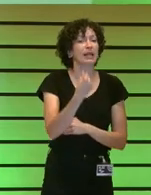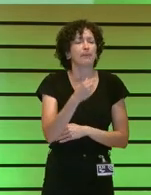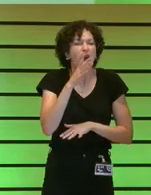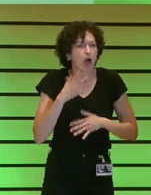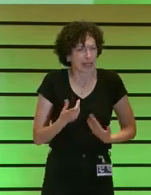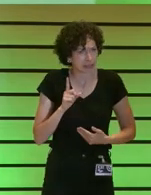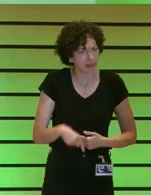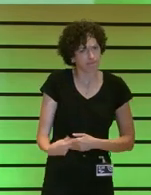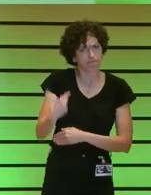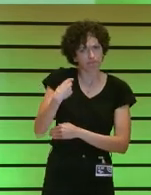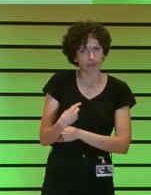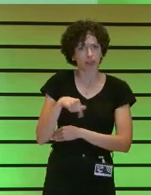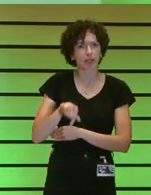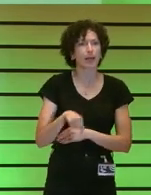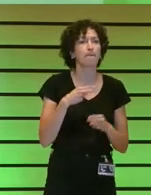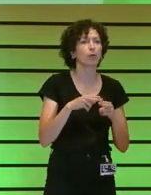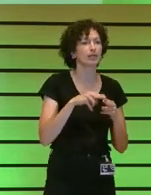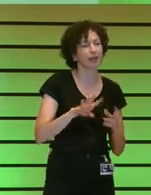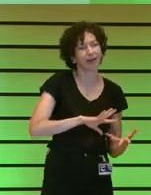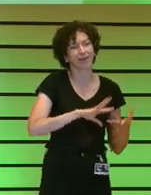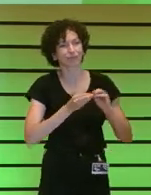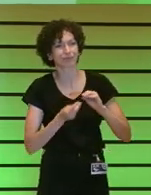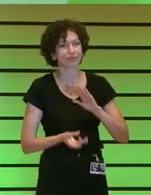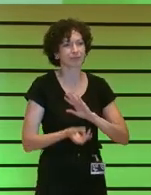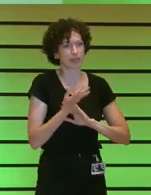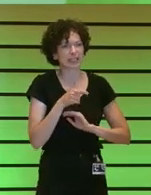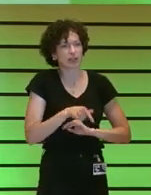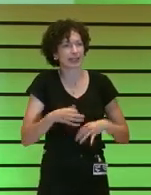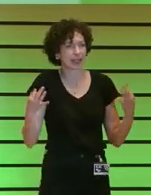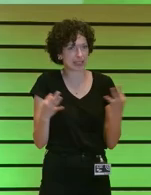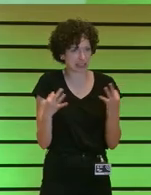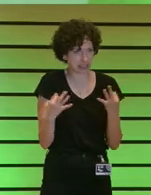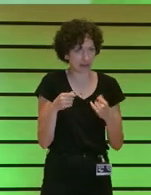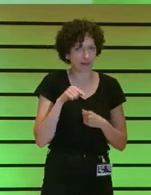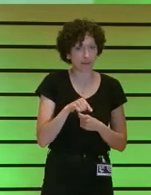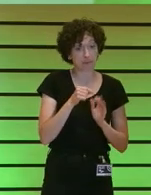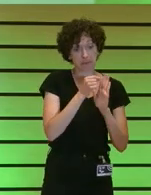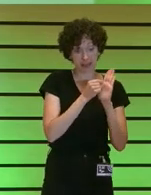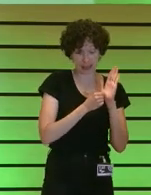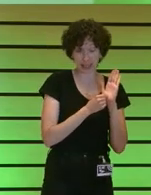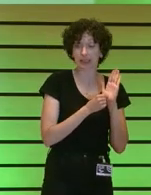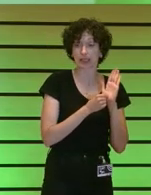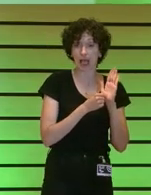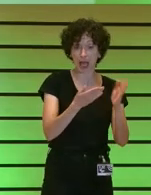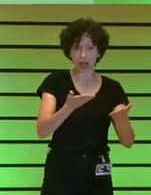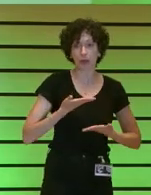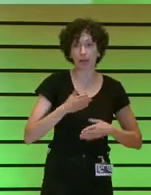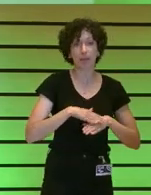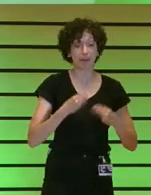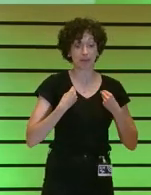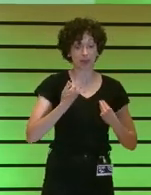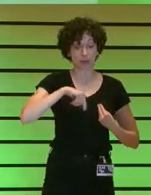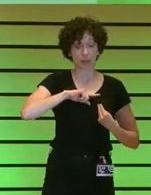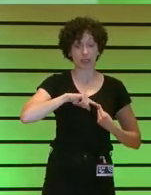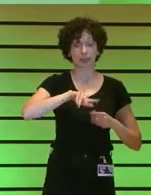ya a plantear políticas de adaptación Qué son las políticas de adaptación pues aquellas medidas que hacen que nuestra vida se